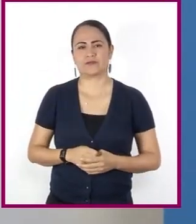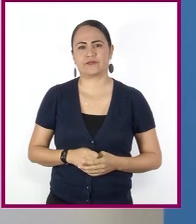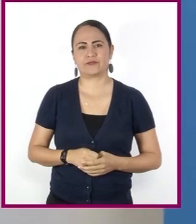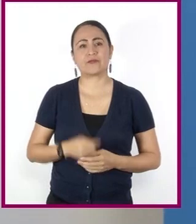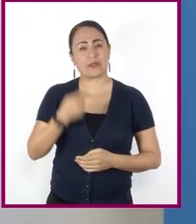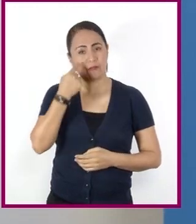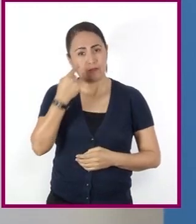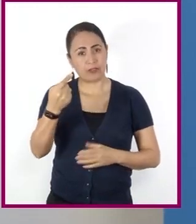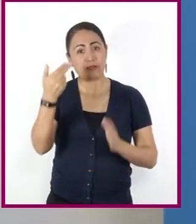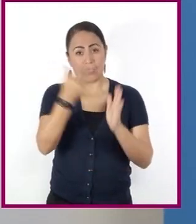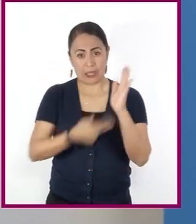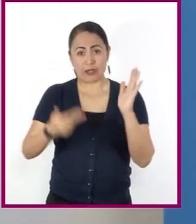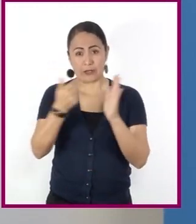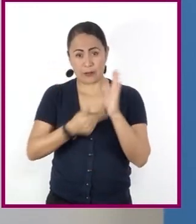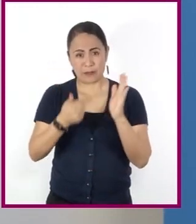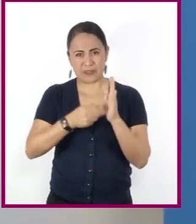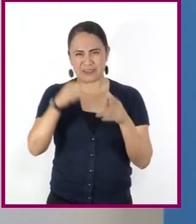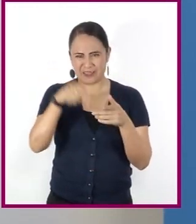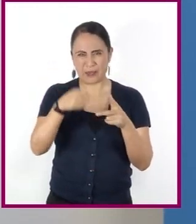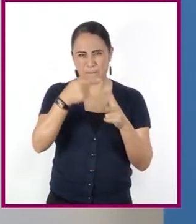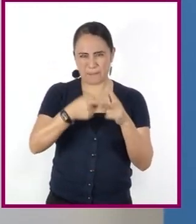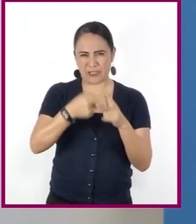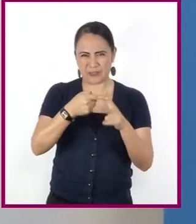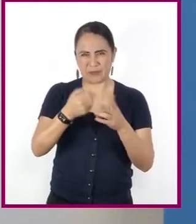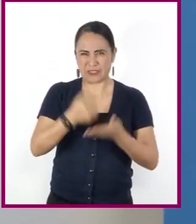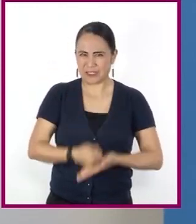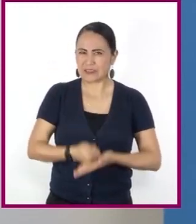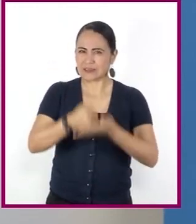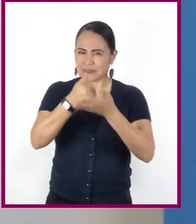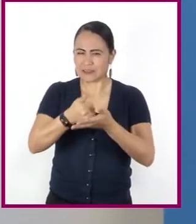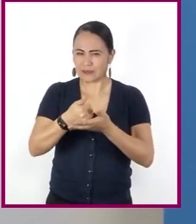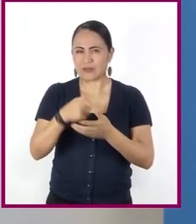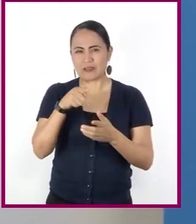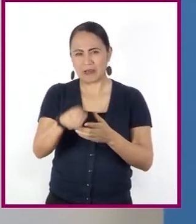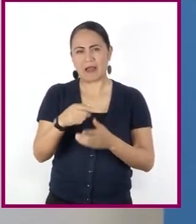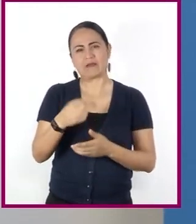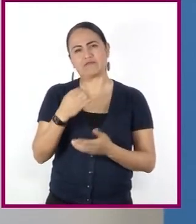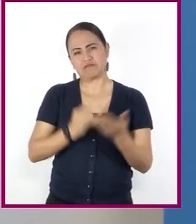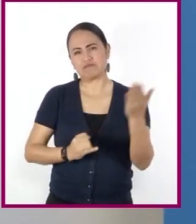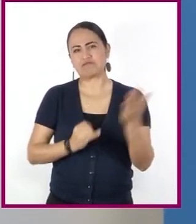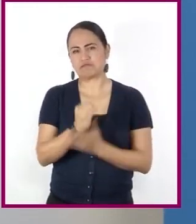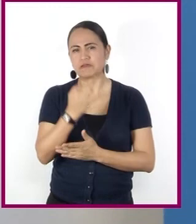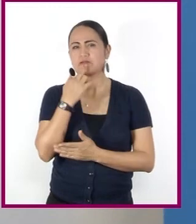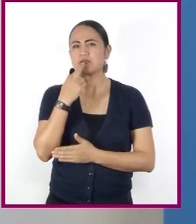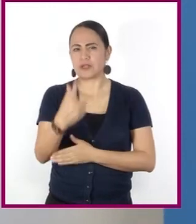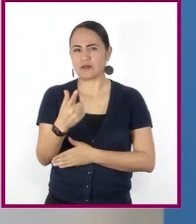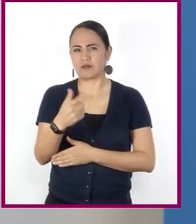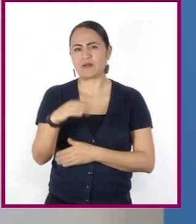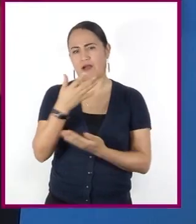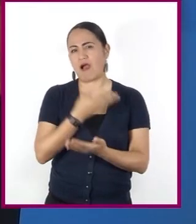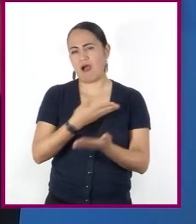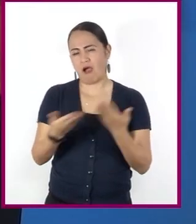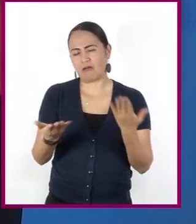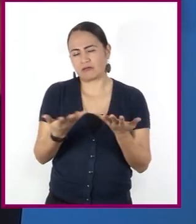las herramientas que otorgan las matemáticas pueden ayudarnos a tomar mejores decisiones en el mundo